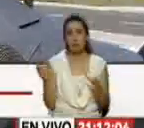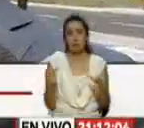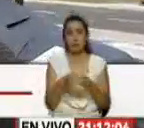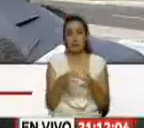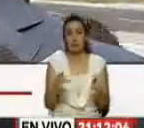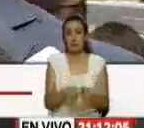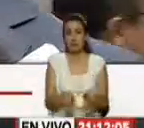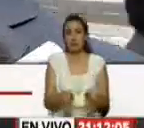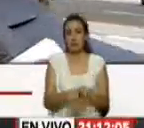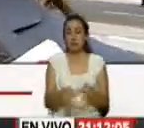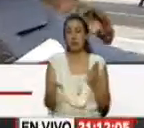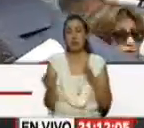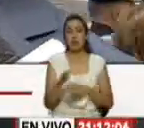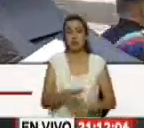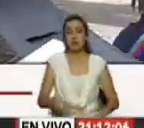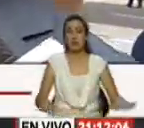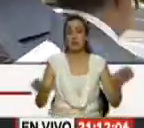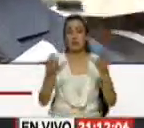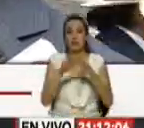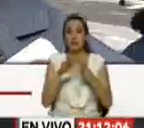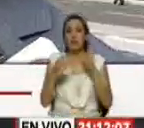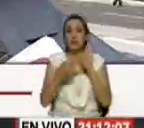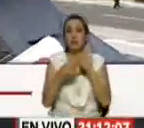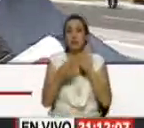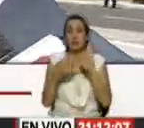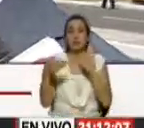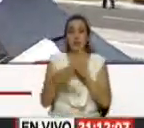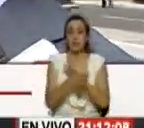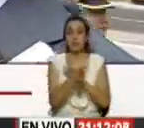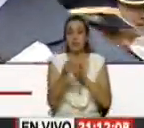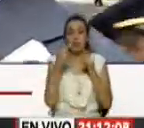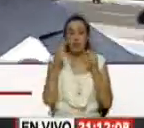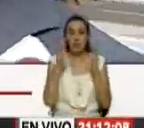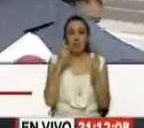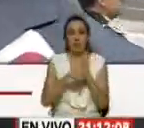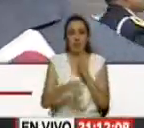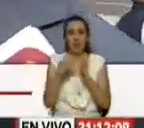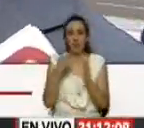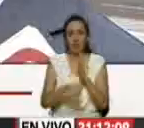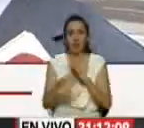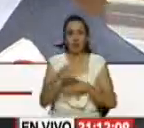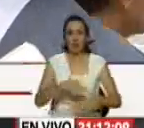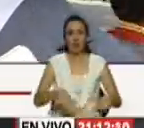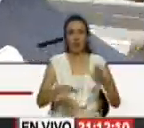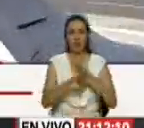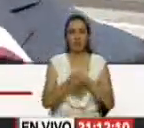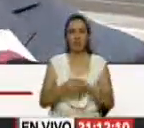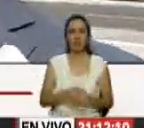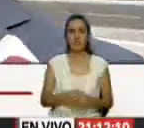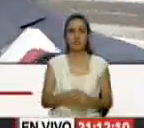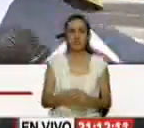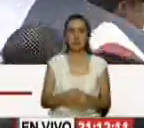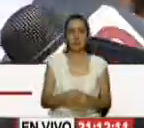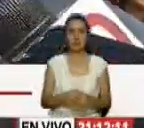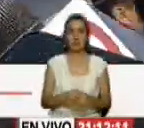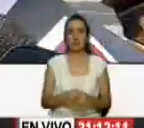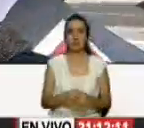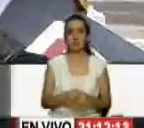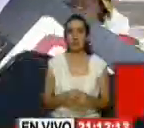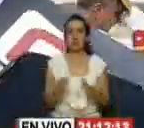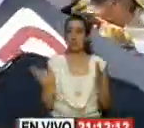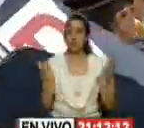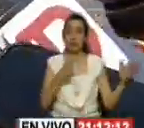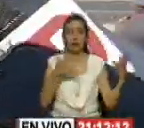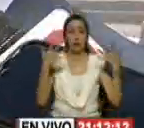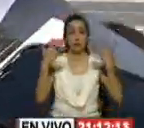de vista la calificación del tipo de infracción, que eso le corresponde a la Fiscalía analizarlo. Pero fue por el tema de las sabatinas. Por las sabatinas y hay otros